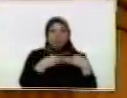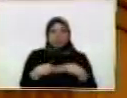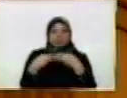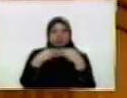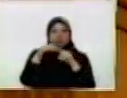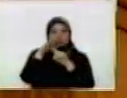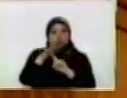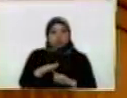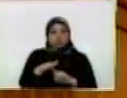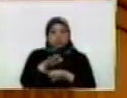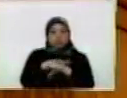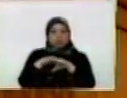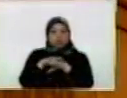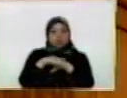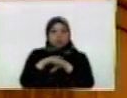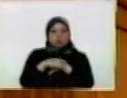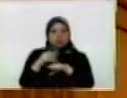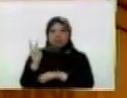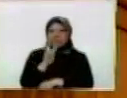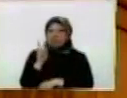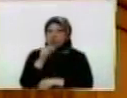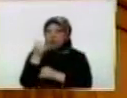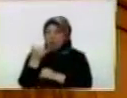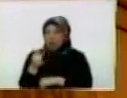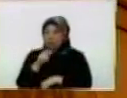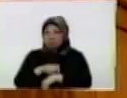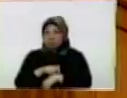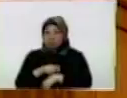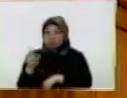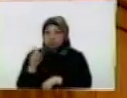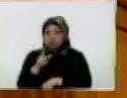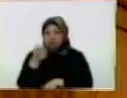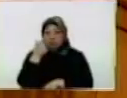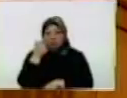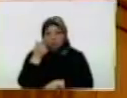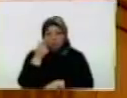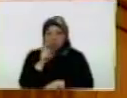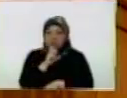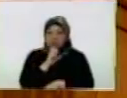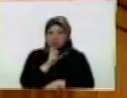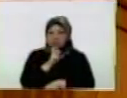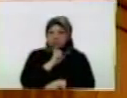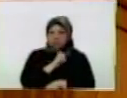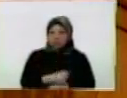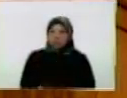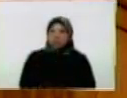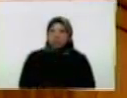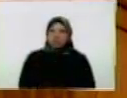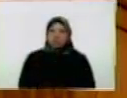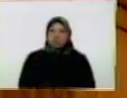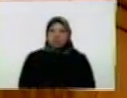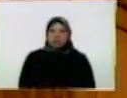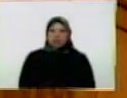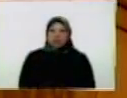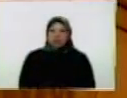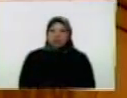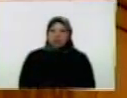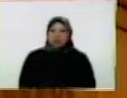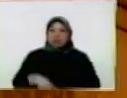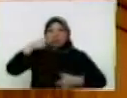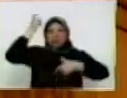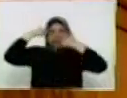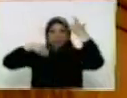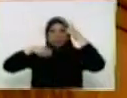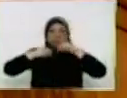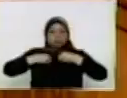gobierno entreguista de Venezuela, no lograron detectar. Y Cuante Chávez en eso fue muy precavido,